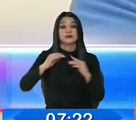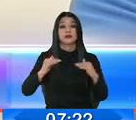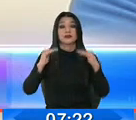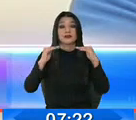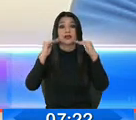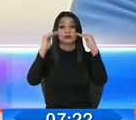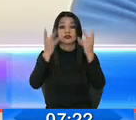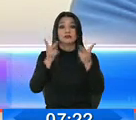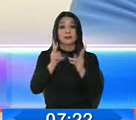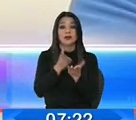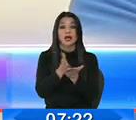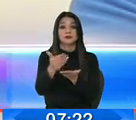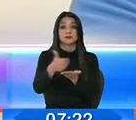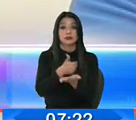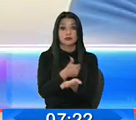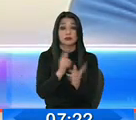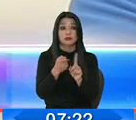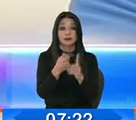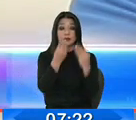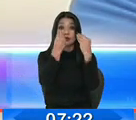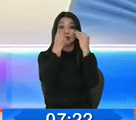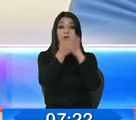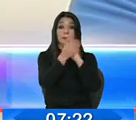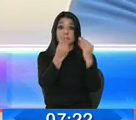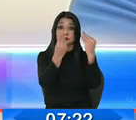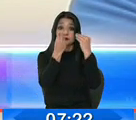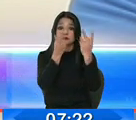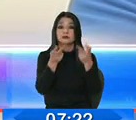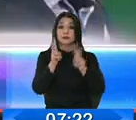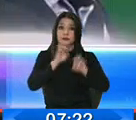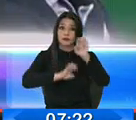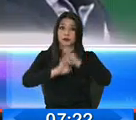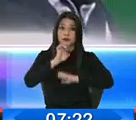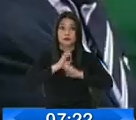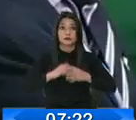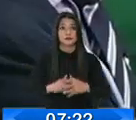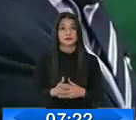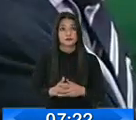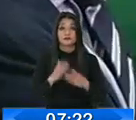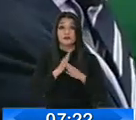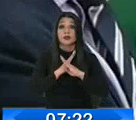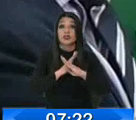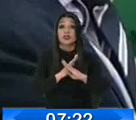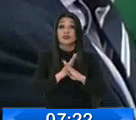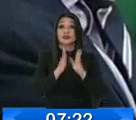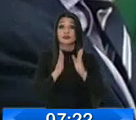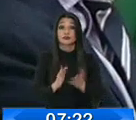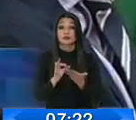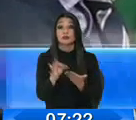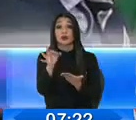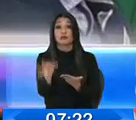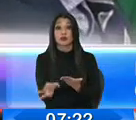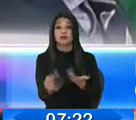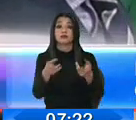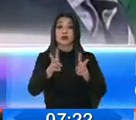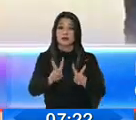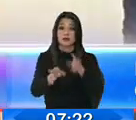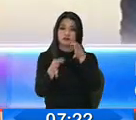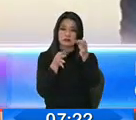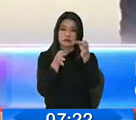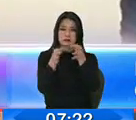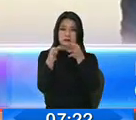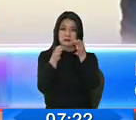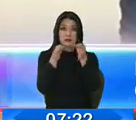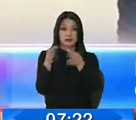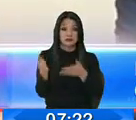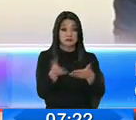acceso, donde primero nos capaciten y evalúen. El defensor del pueblo, por su parte, expuso no solo el